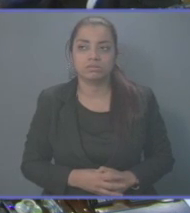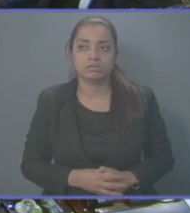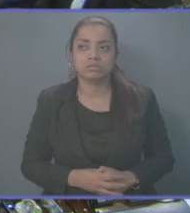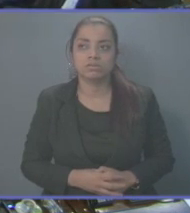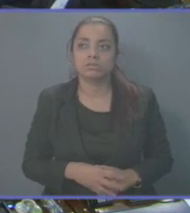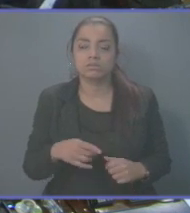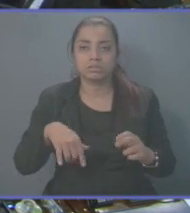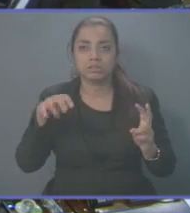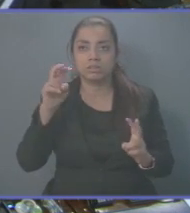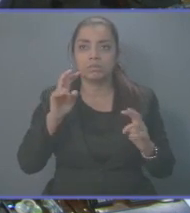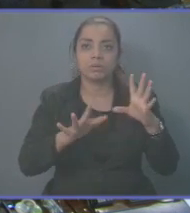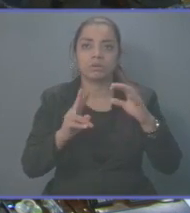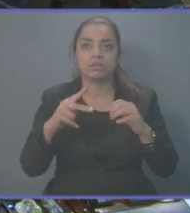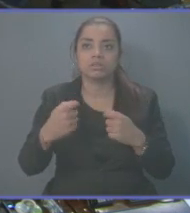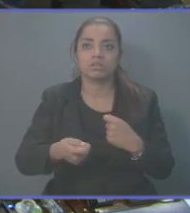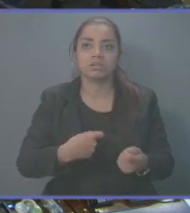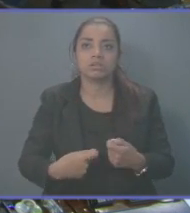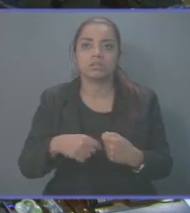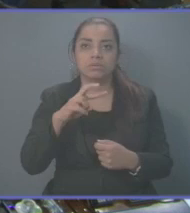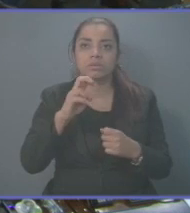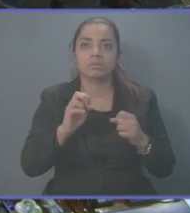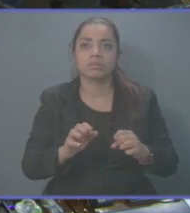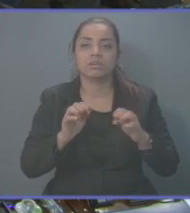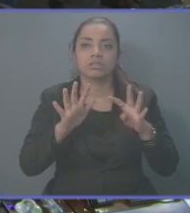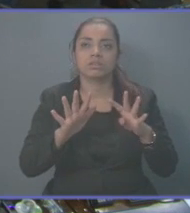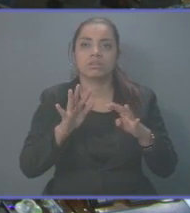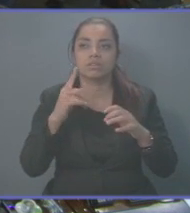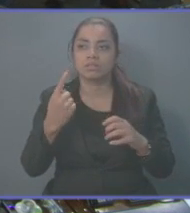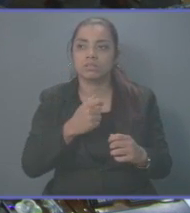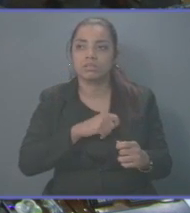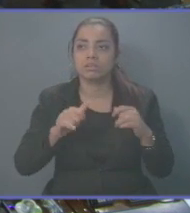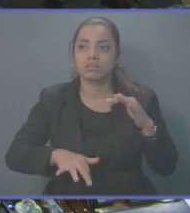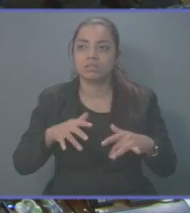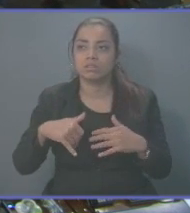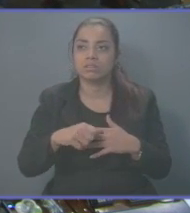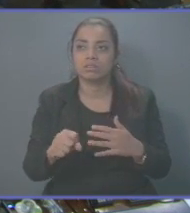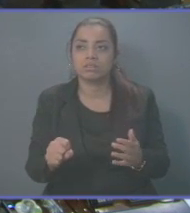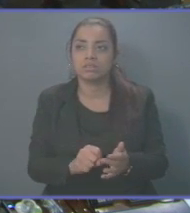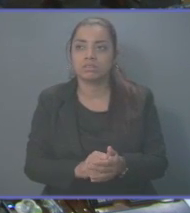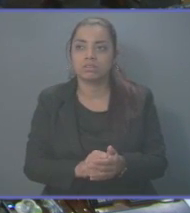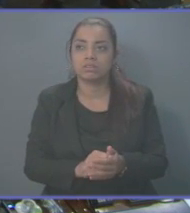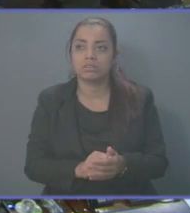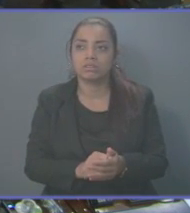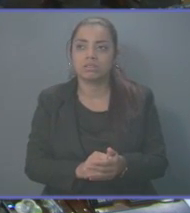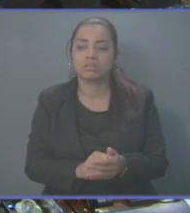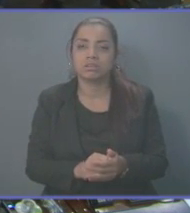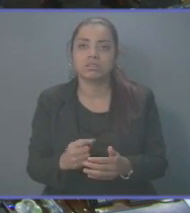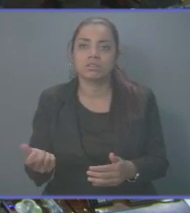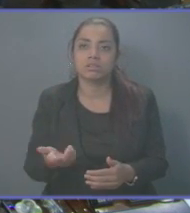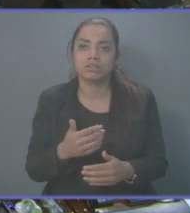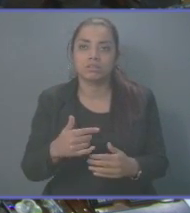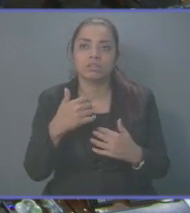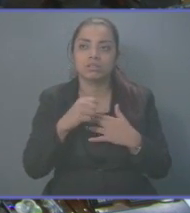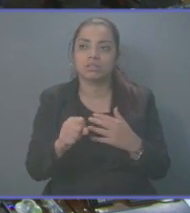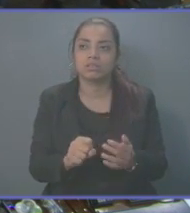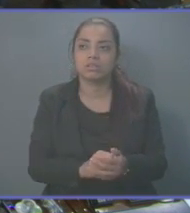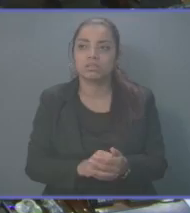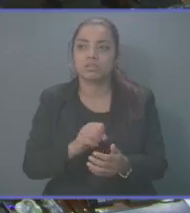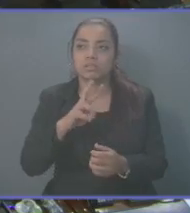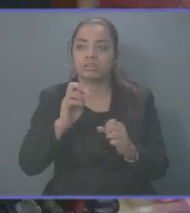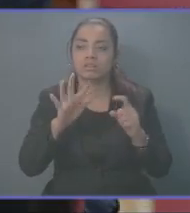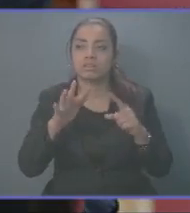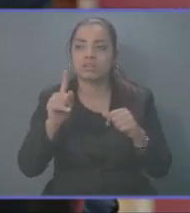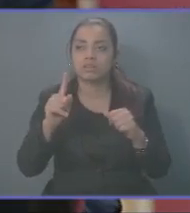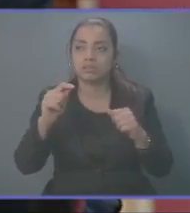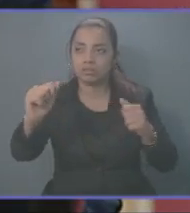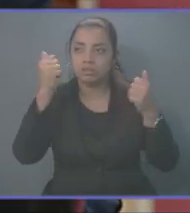San Salvador, 12 de diciembre de 2019. Señores secretarios de la Asamblea Legislativa presente. Dictamen número 261